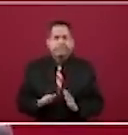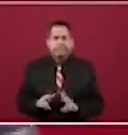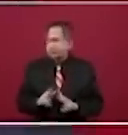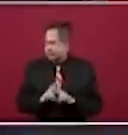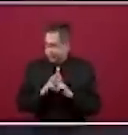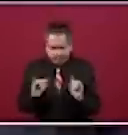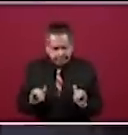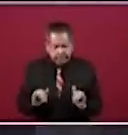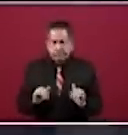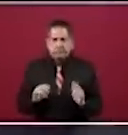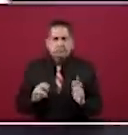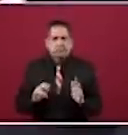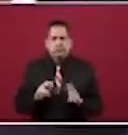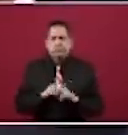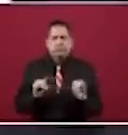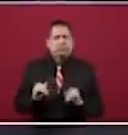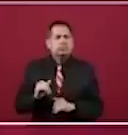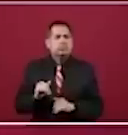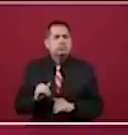ni a